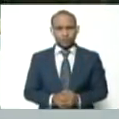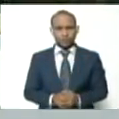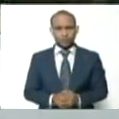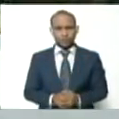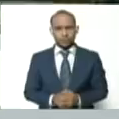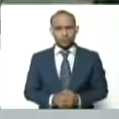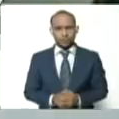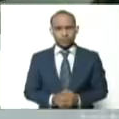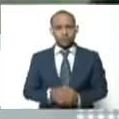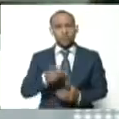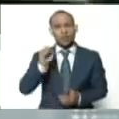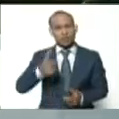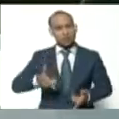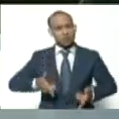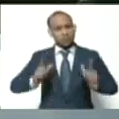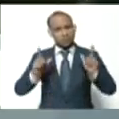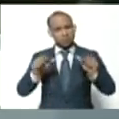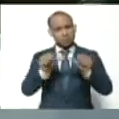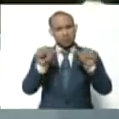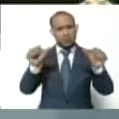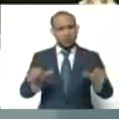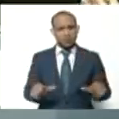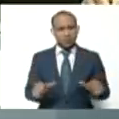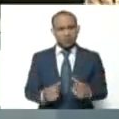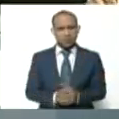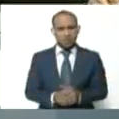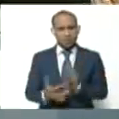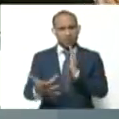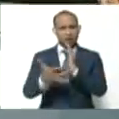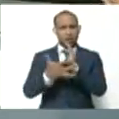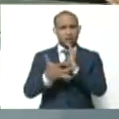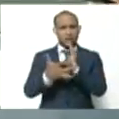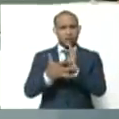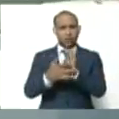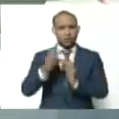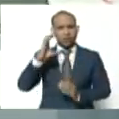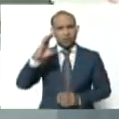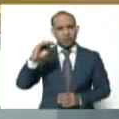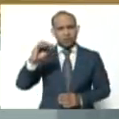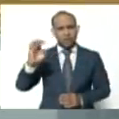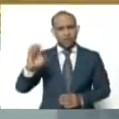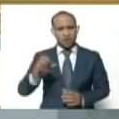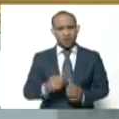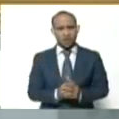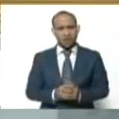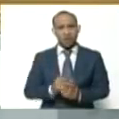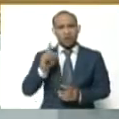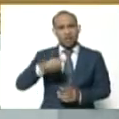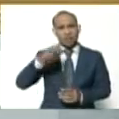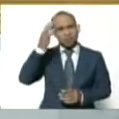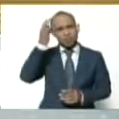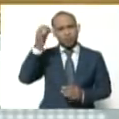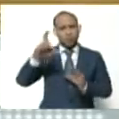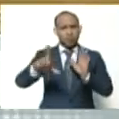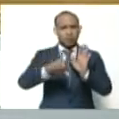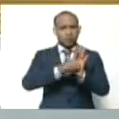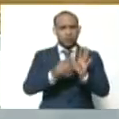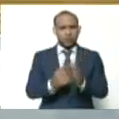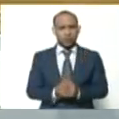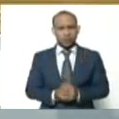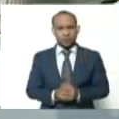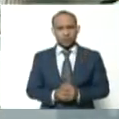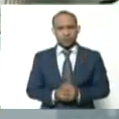y si lo permitiera el sistema tecnológico del CNE, de consejos legislativos